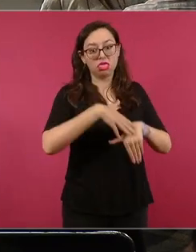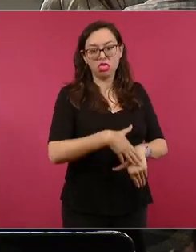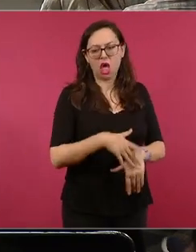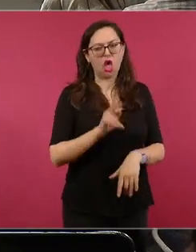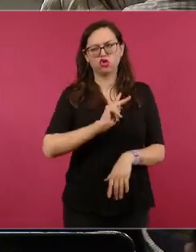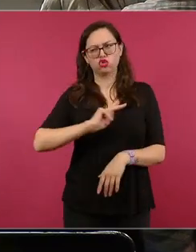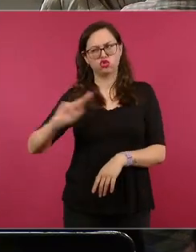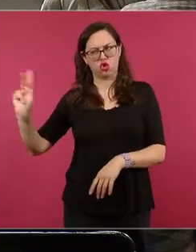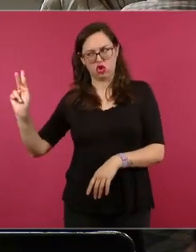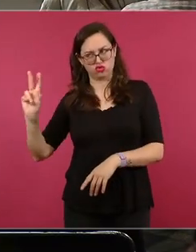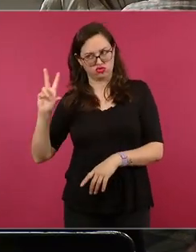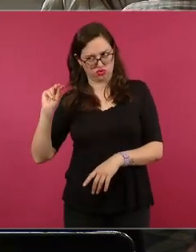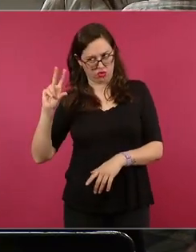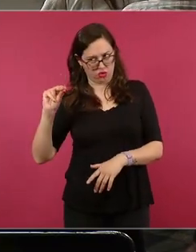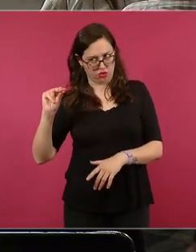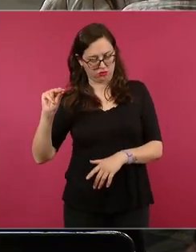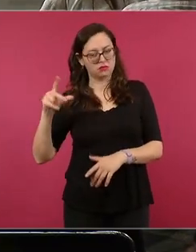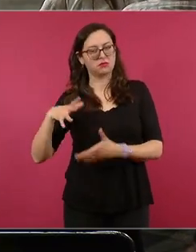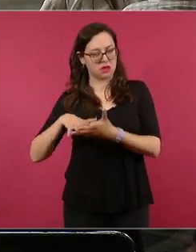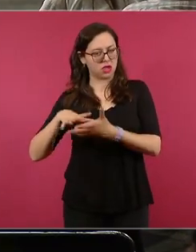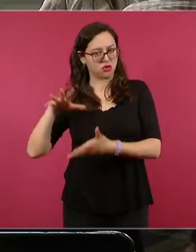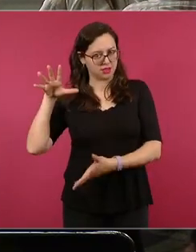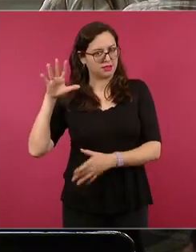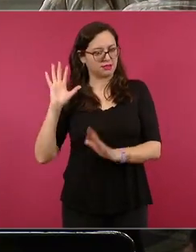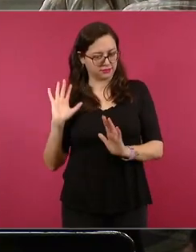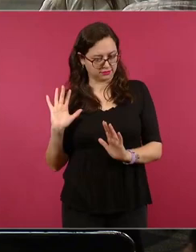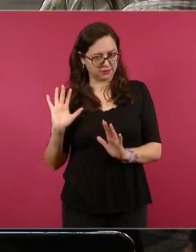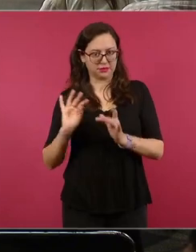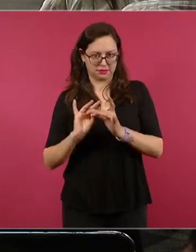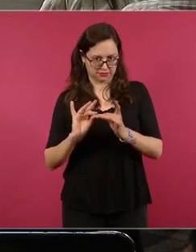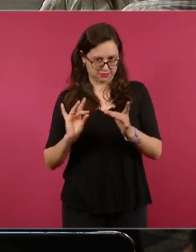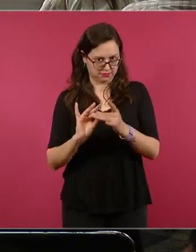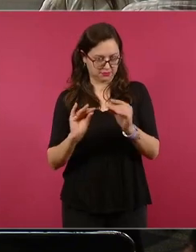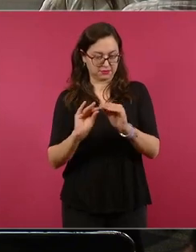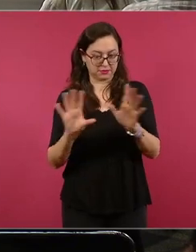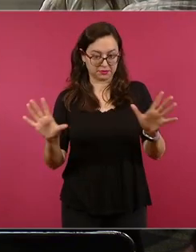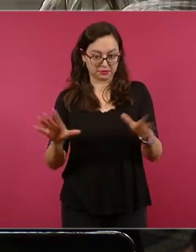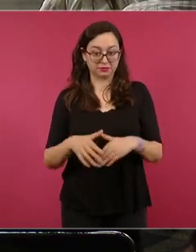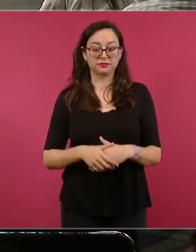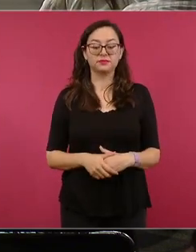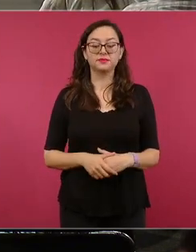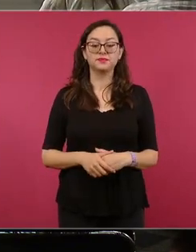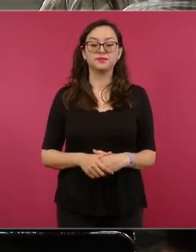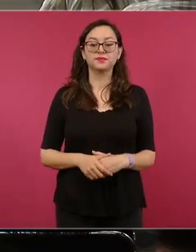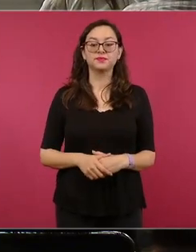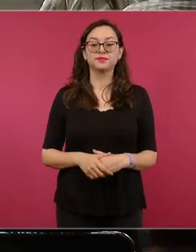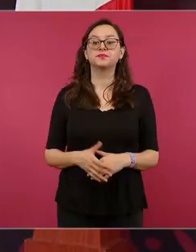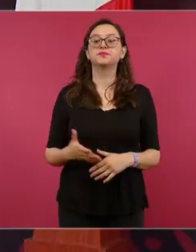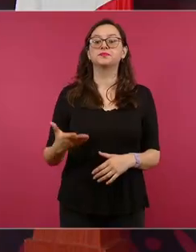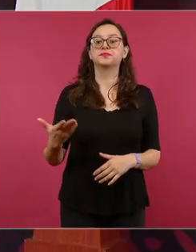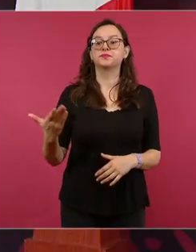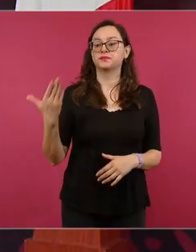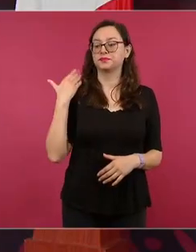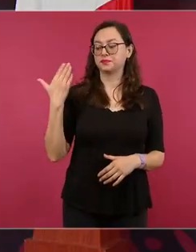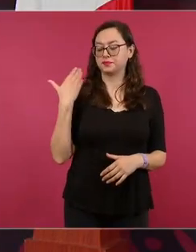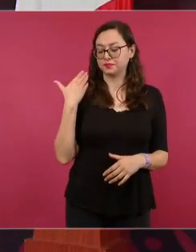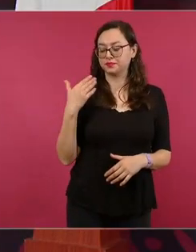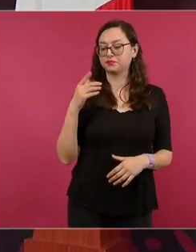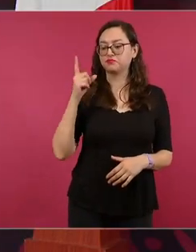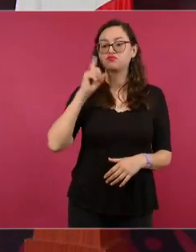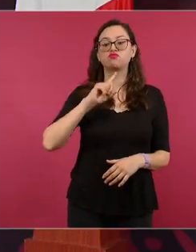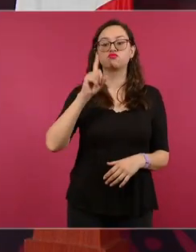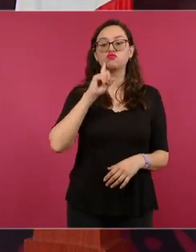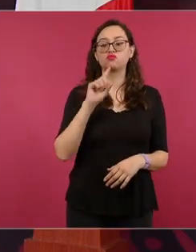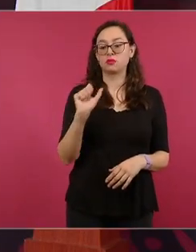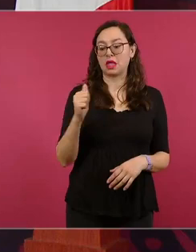¿Ustedes creen que cuando se da a conocer lo de la señora Amparo Casar, se estaba